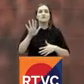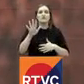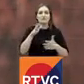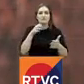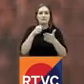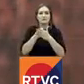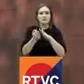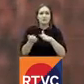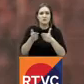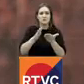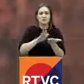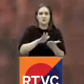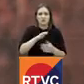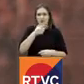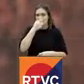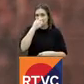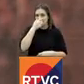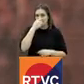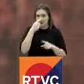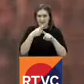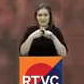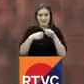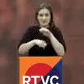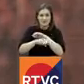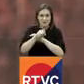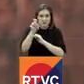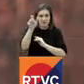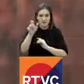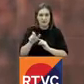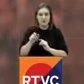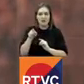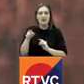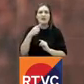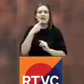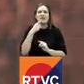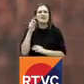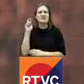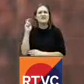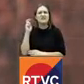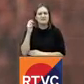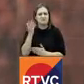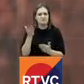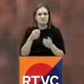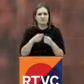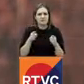al exfutbolista colombiano Freddy Rincón. ¿Qué dijo la Fiscalía? Alex Caldas, adelante.